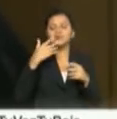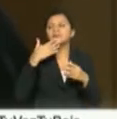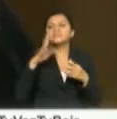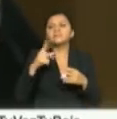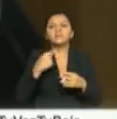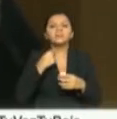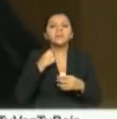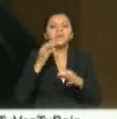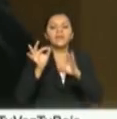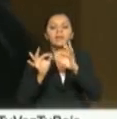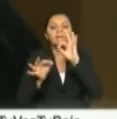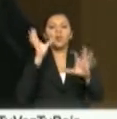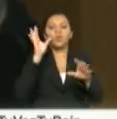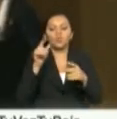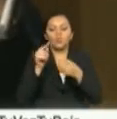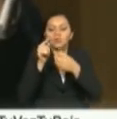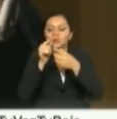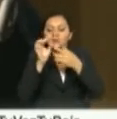igual, quemados